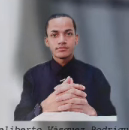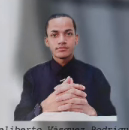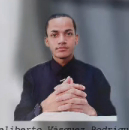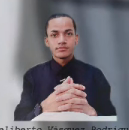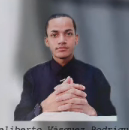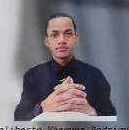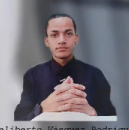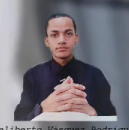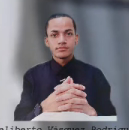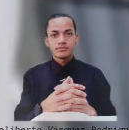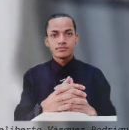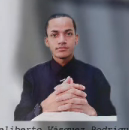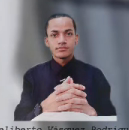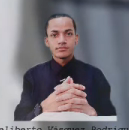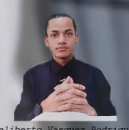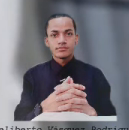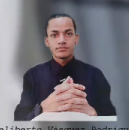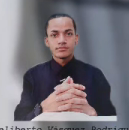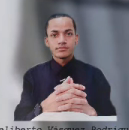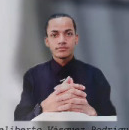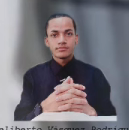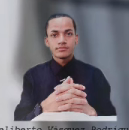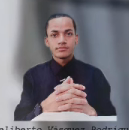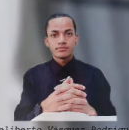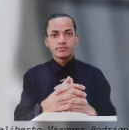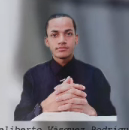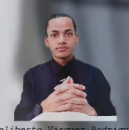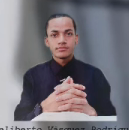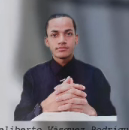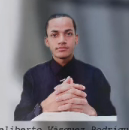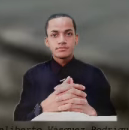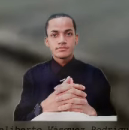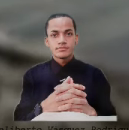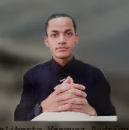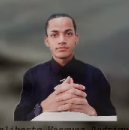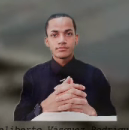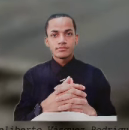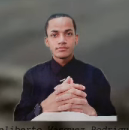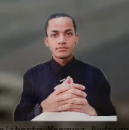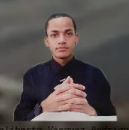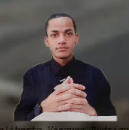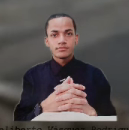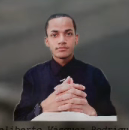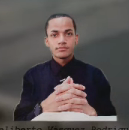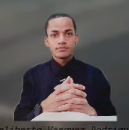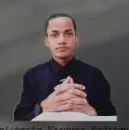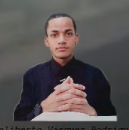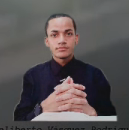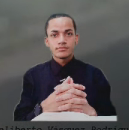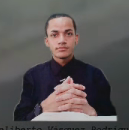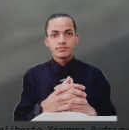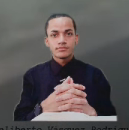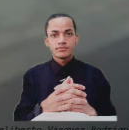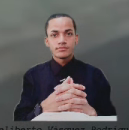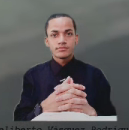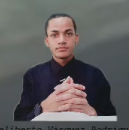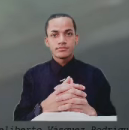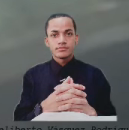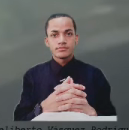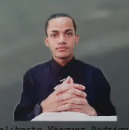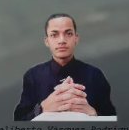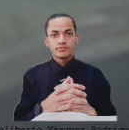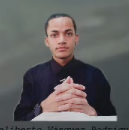de las relaciones que hubiesen tenido entre ellos lo que significa Por supuesto que debemos abandonar de